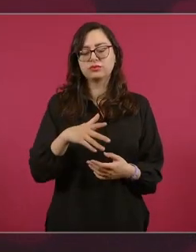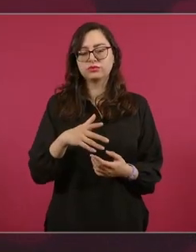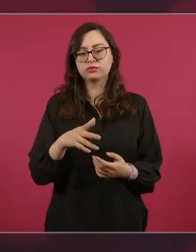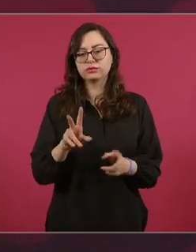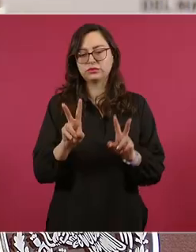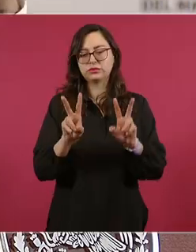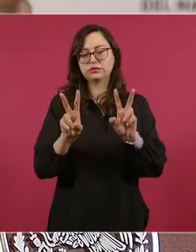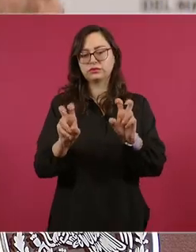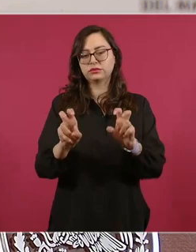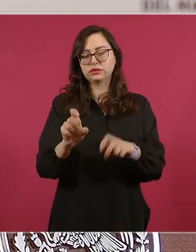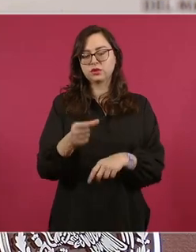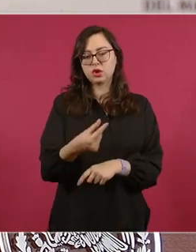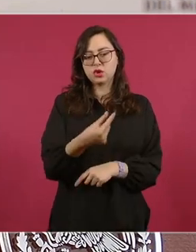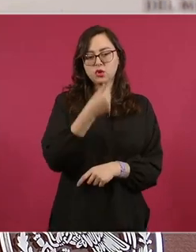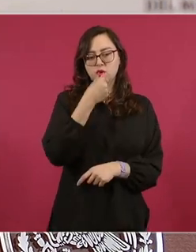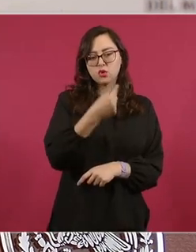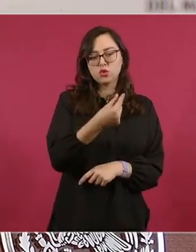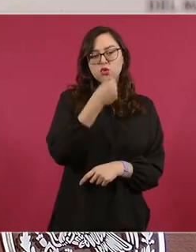Como